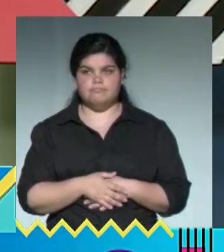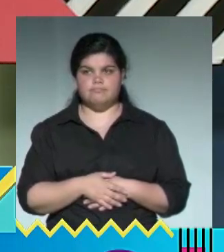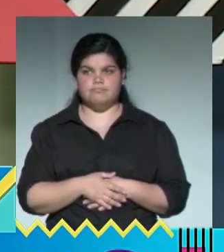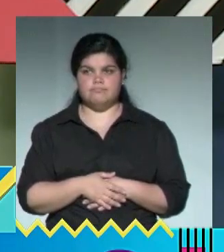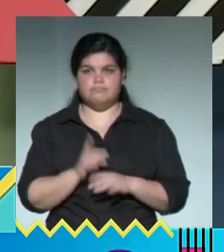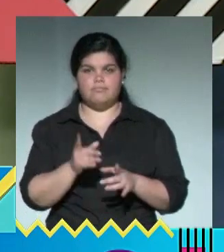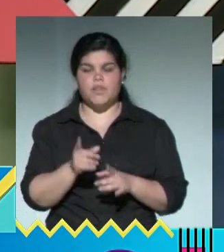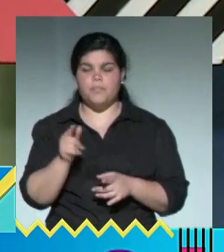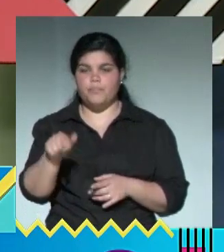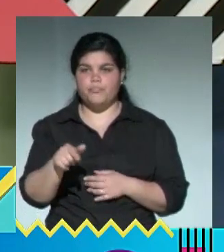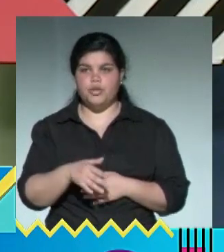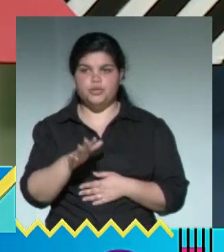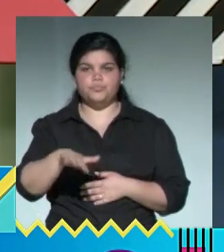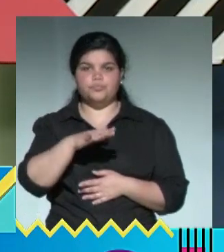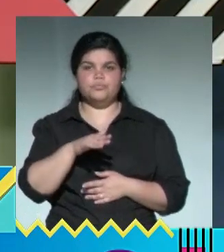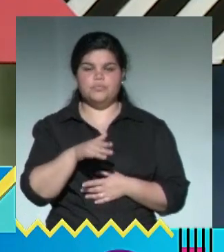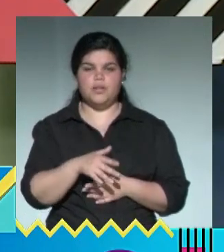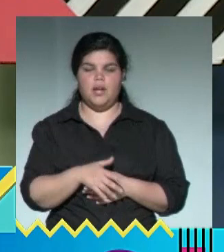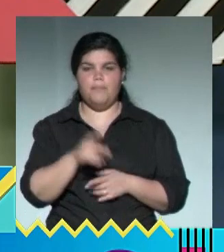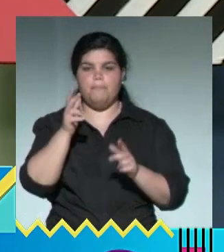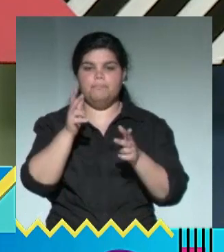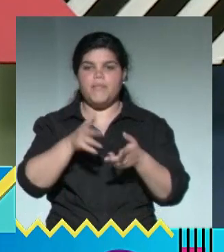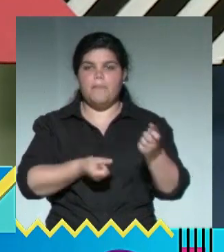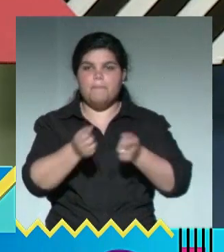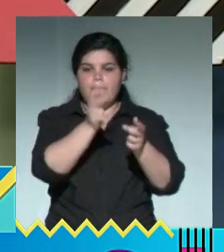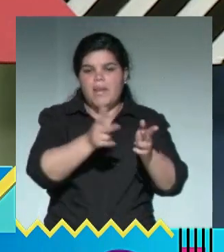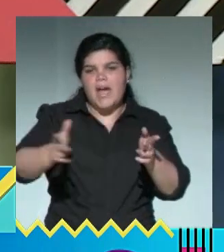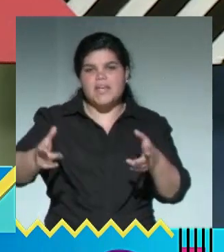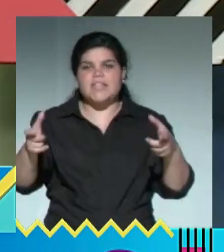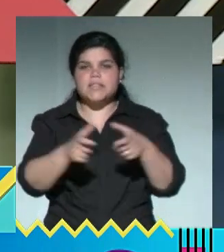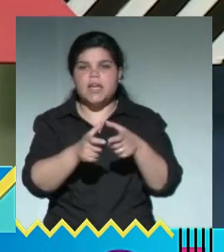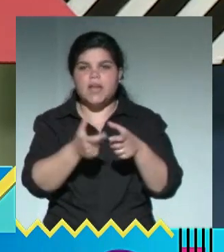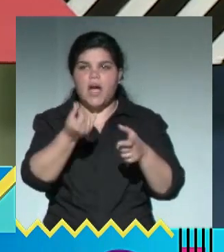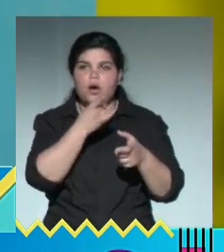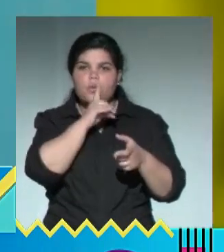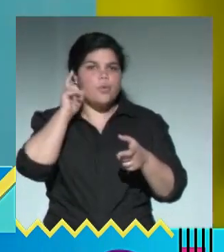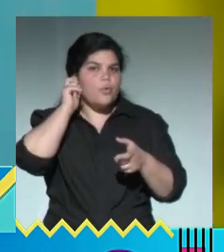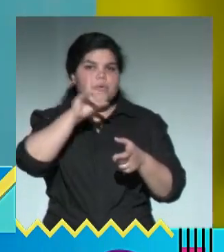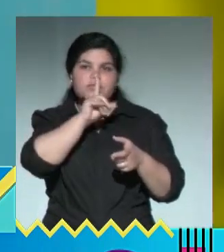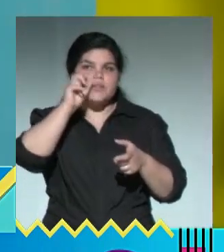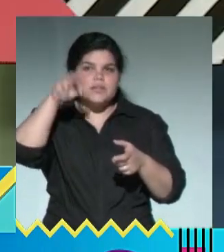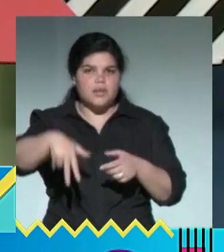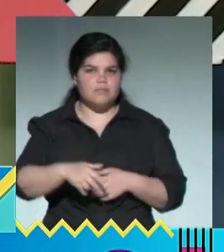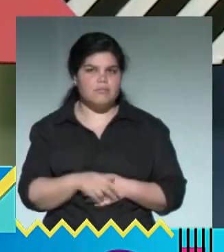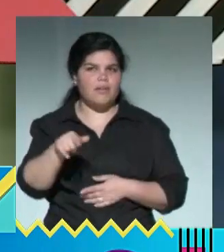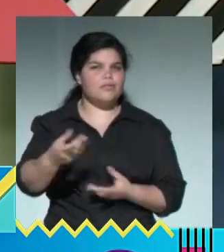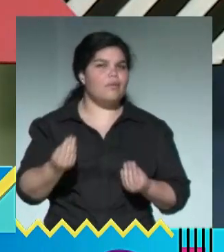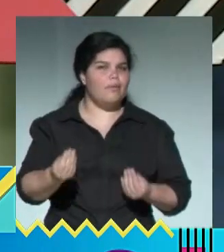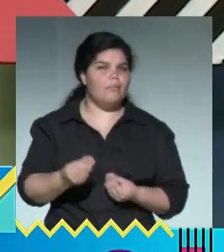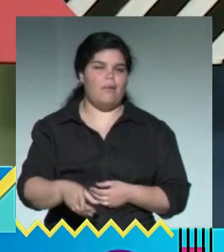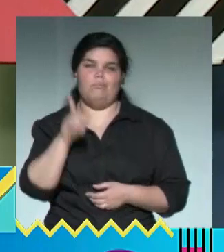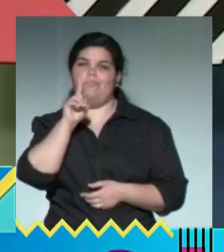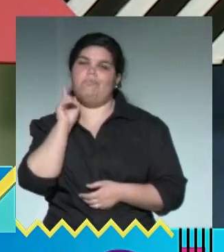¿cómo se llama? Acá en la playa San Agustín. Claro. Eso intencional. No fue, eso fue